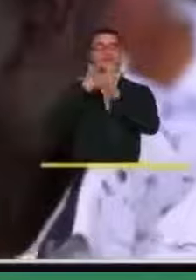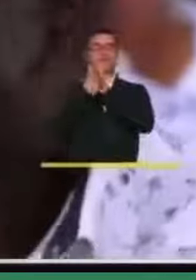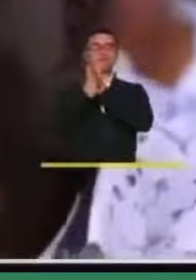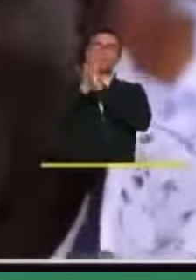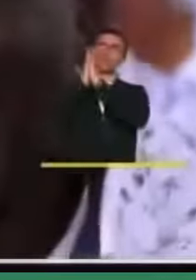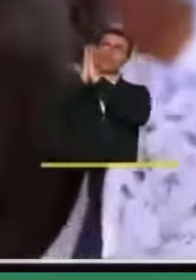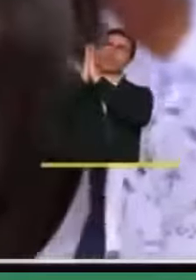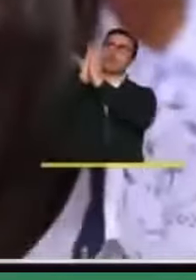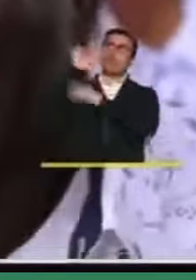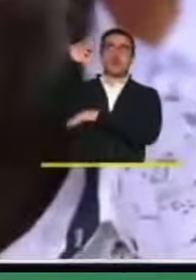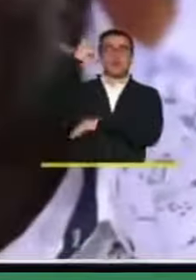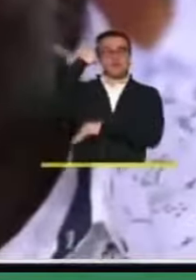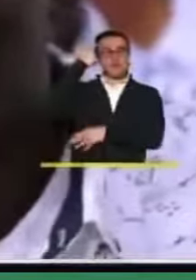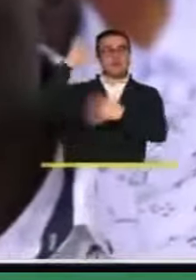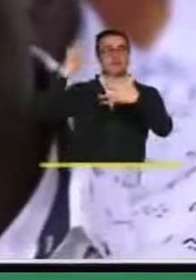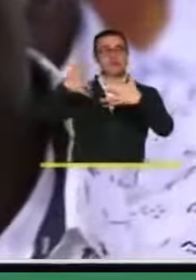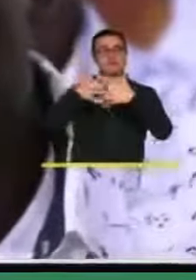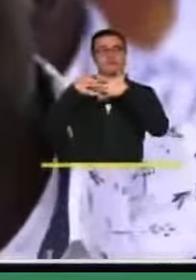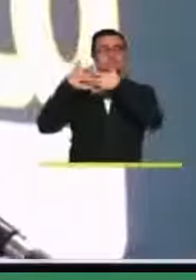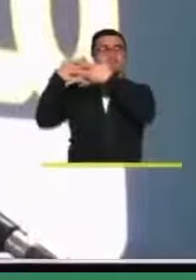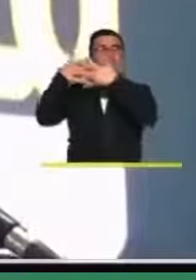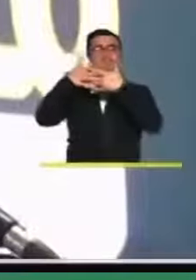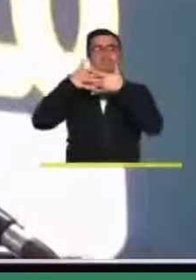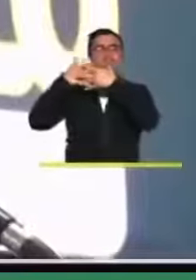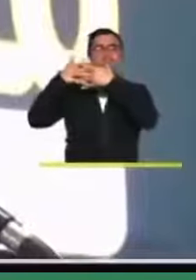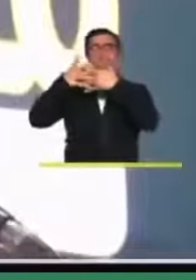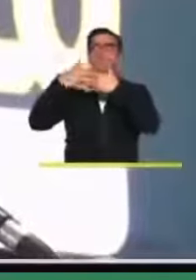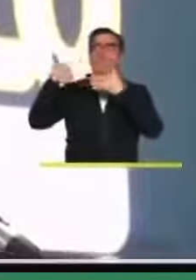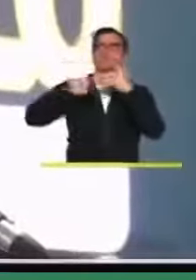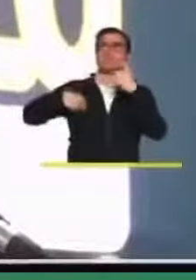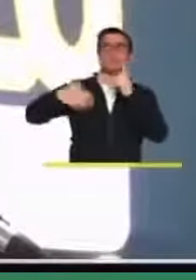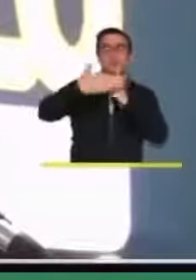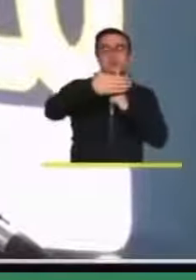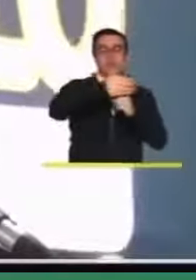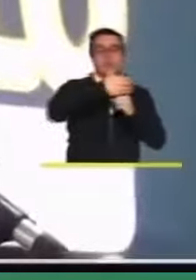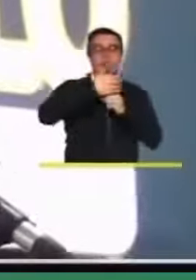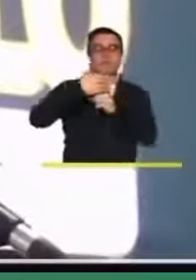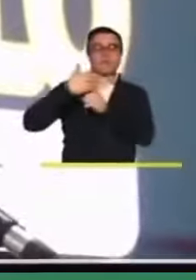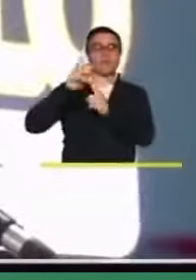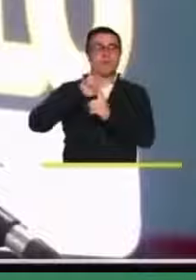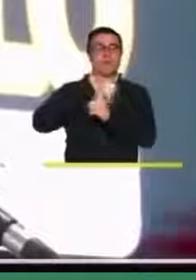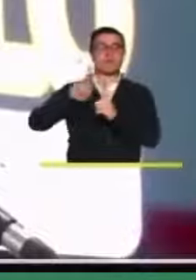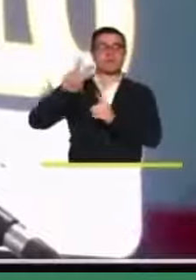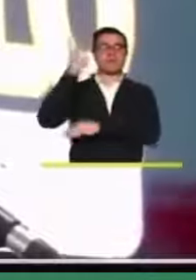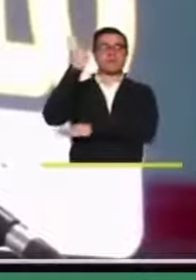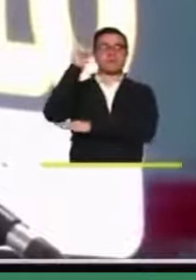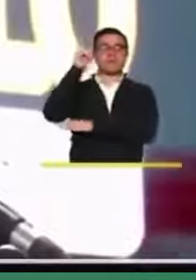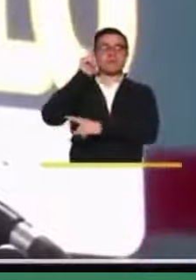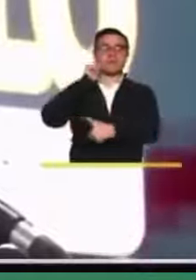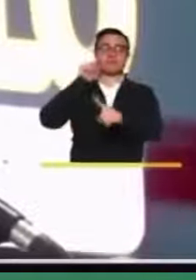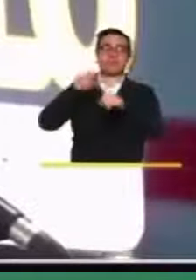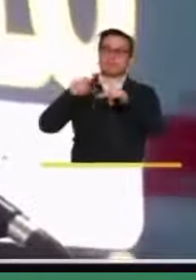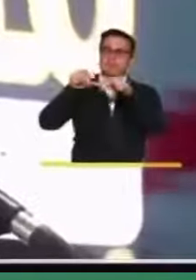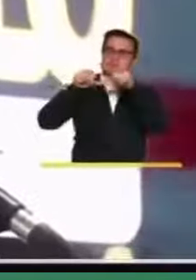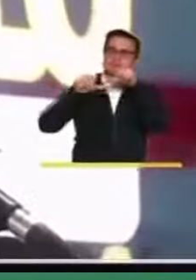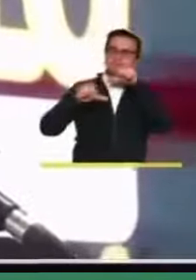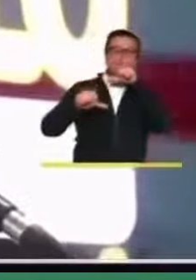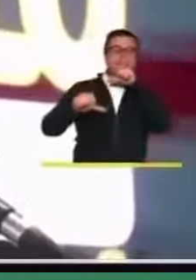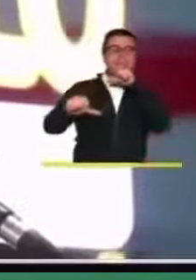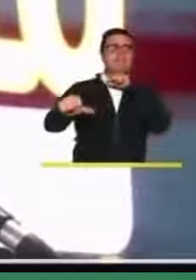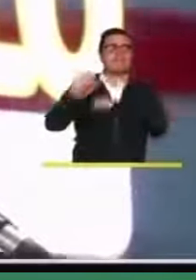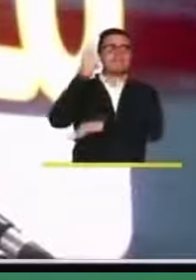implorando porque el gobierno de los Estados Unidos les proteja a la vicefiscal, a ver si se perpetúan en la